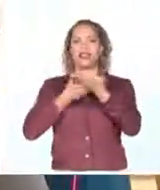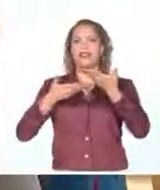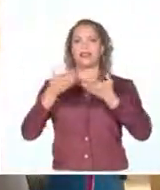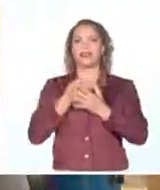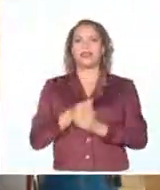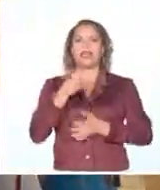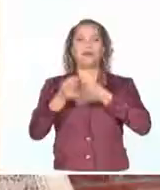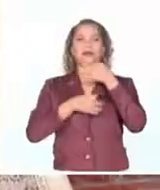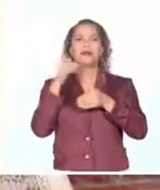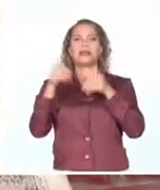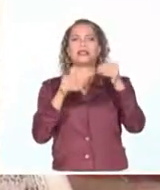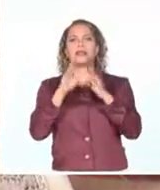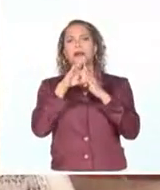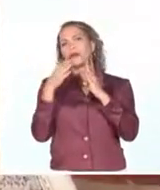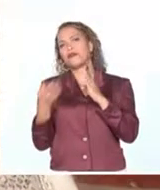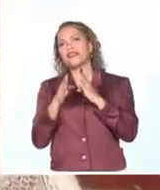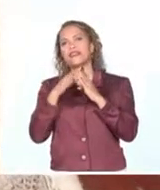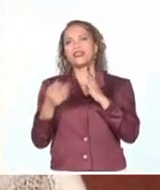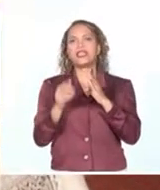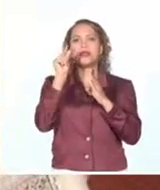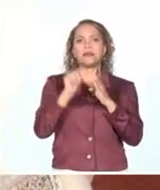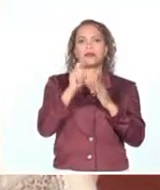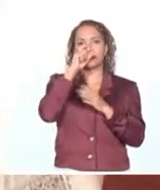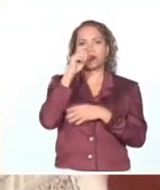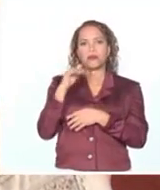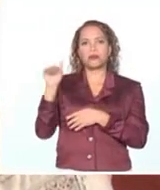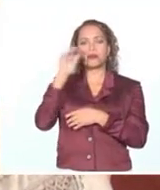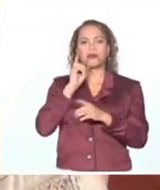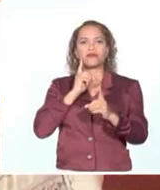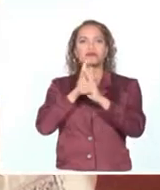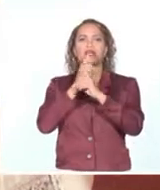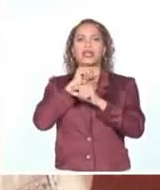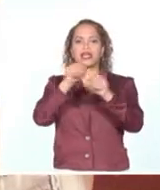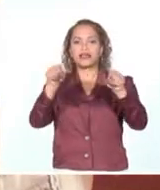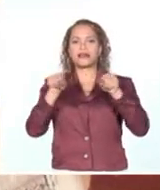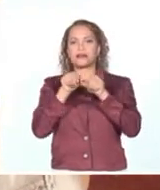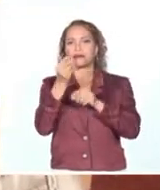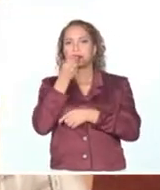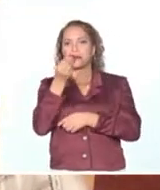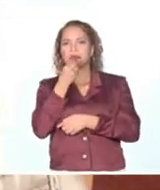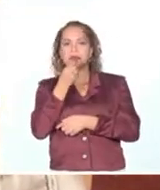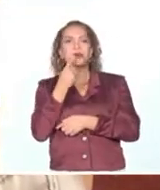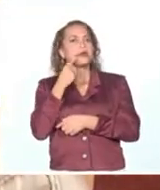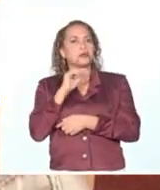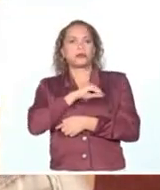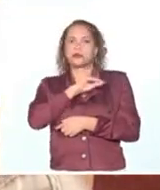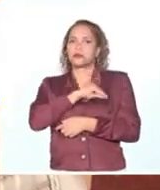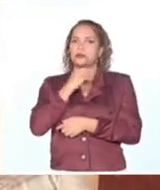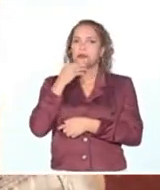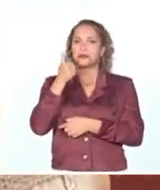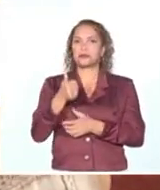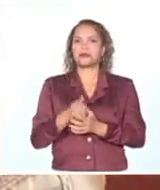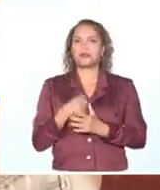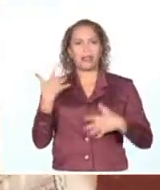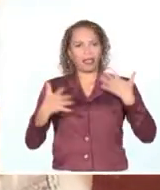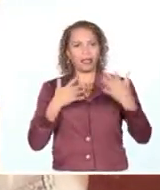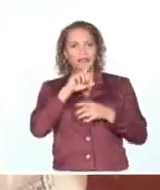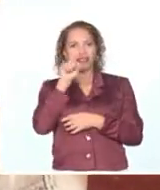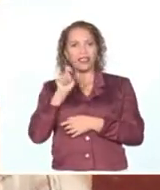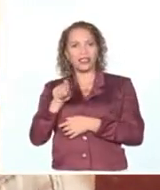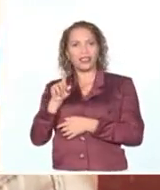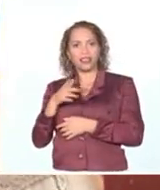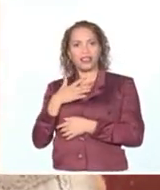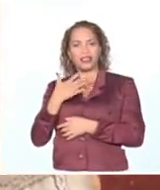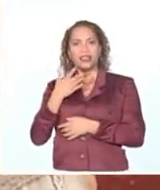vecinos, participan las personas que comemos ahí en el comedor, y nos atienden también. ¿Y se divierten? Claro.